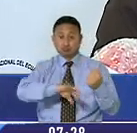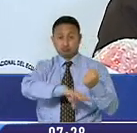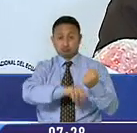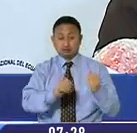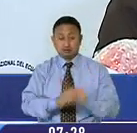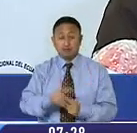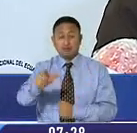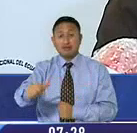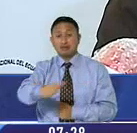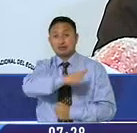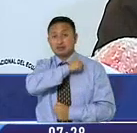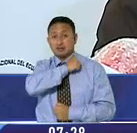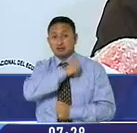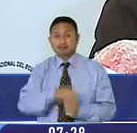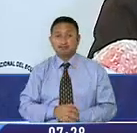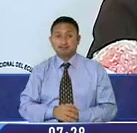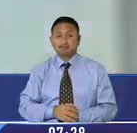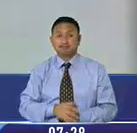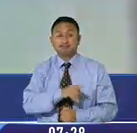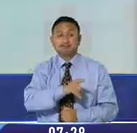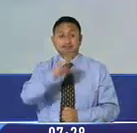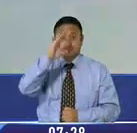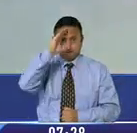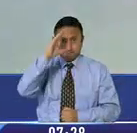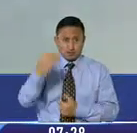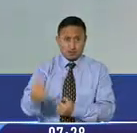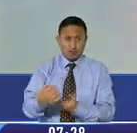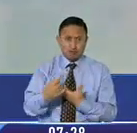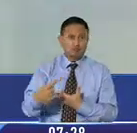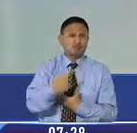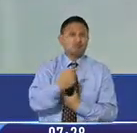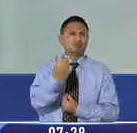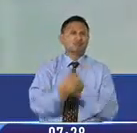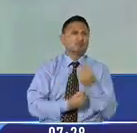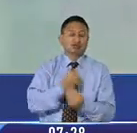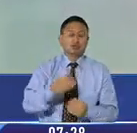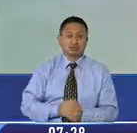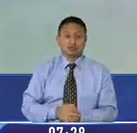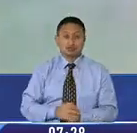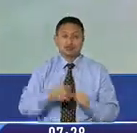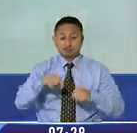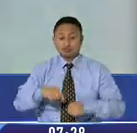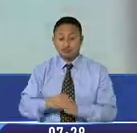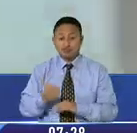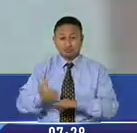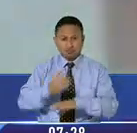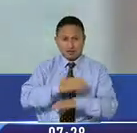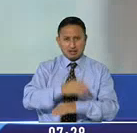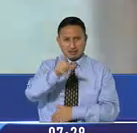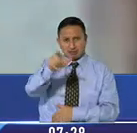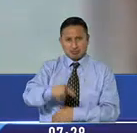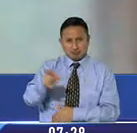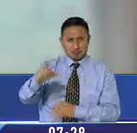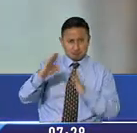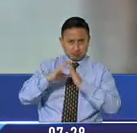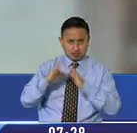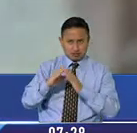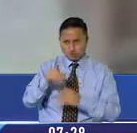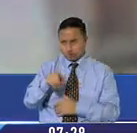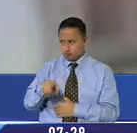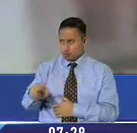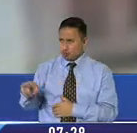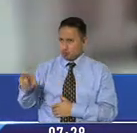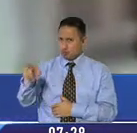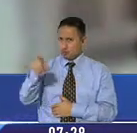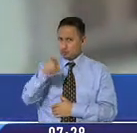a personas. De acuerdo al informe policial, el modus operandi de los sujetos realizaban un estudio de los ocupantes de la vivienda escogida para